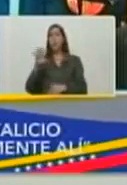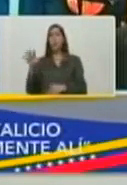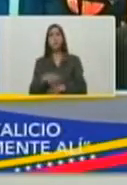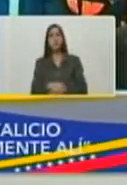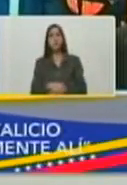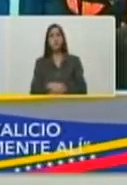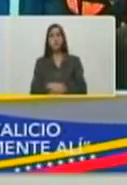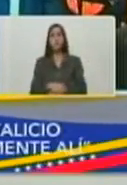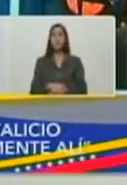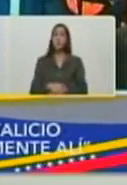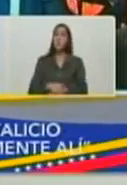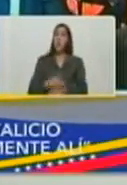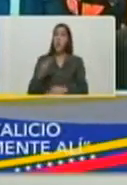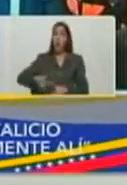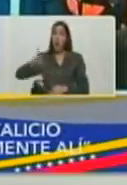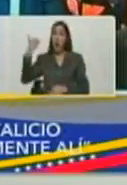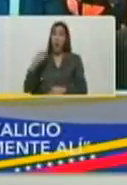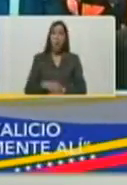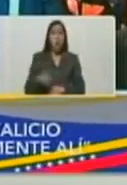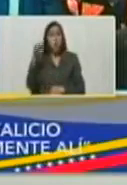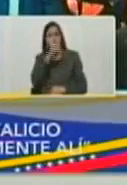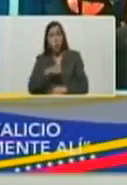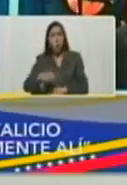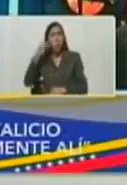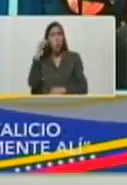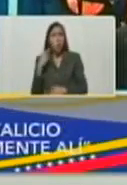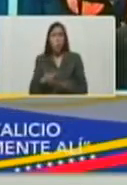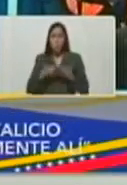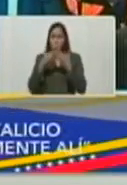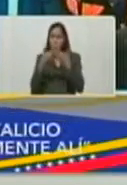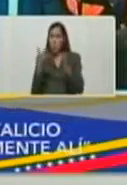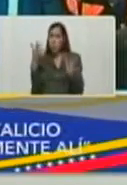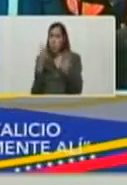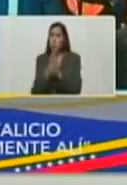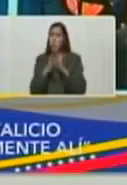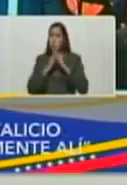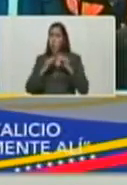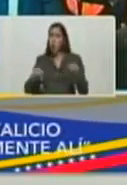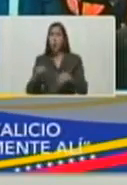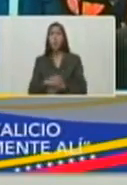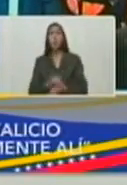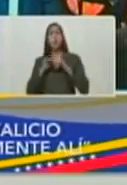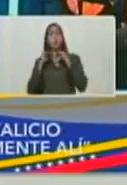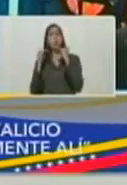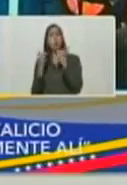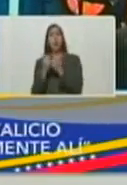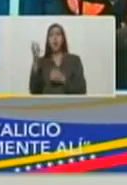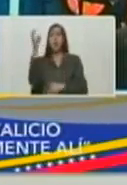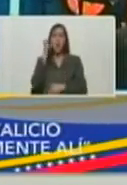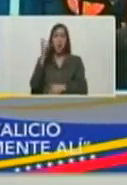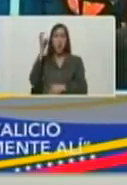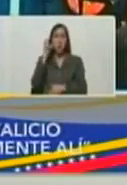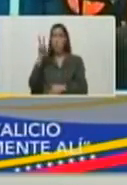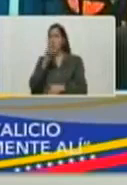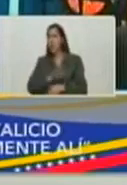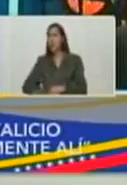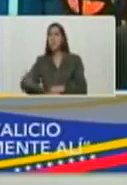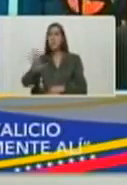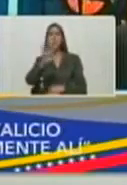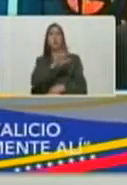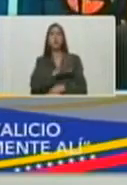año 83 el canto bolivariano que recorrió todos los estadios y rincones y pueblos de Venezuela. Vamos